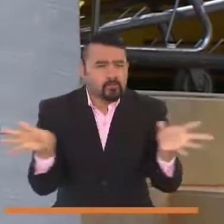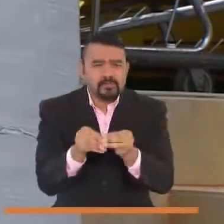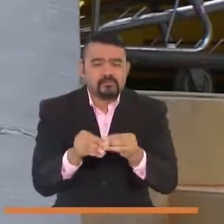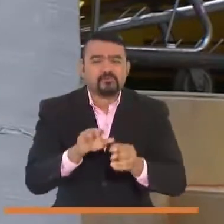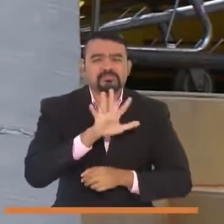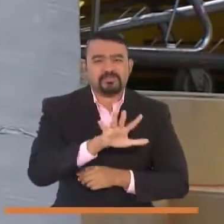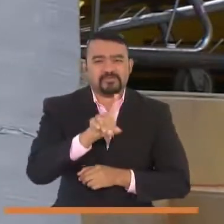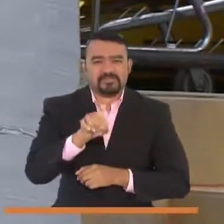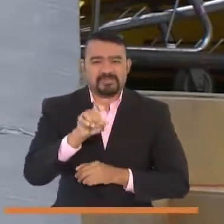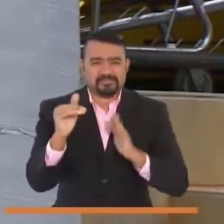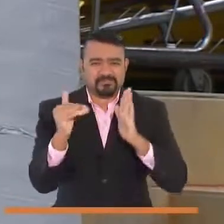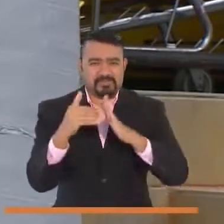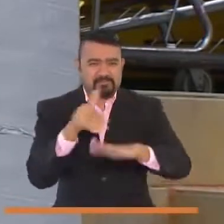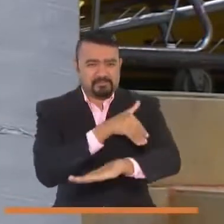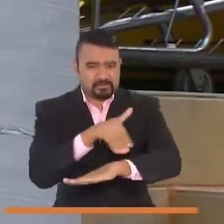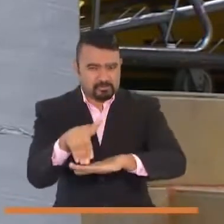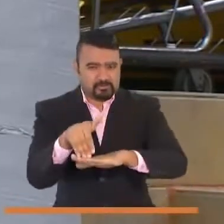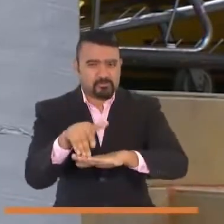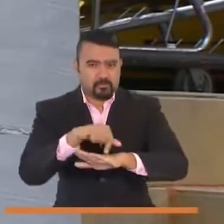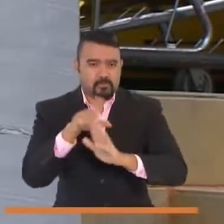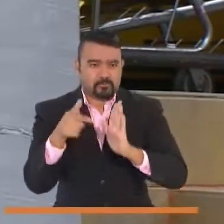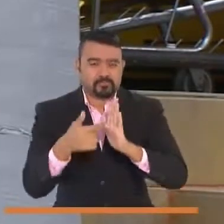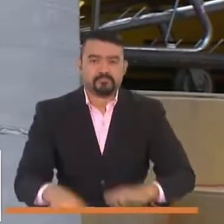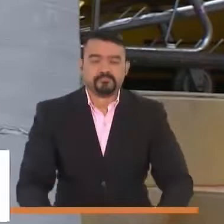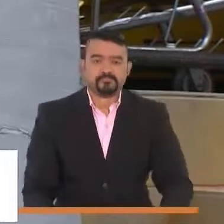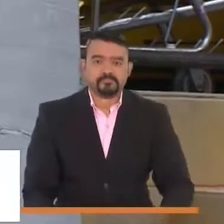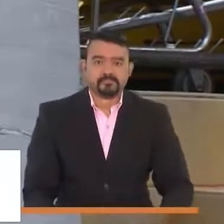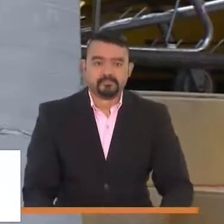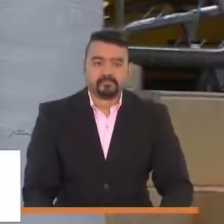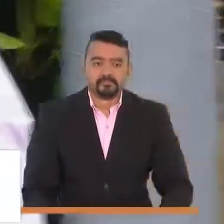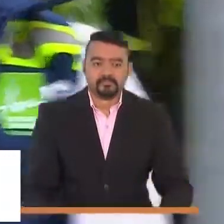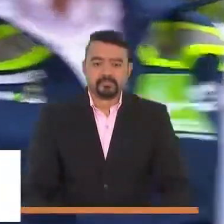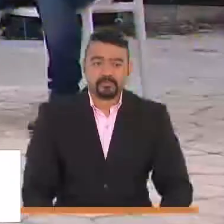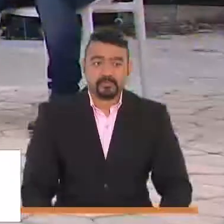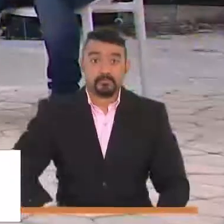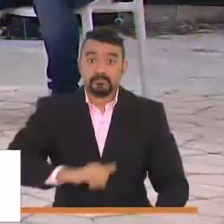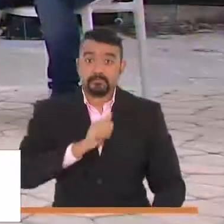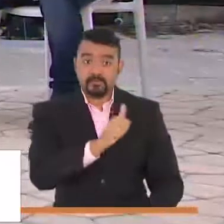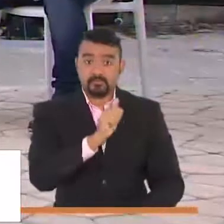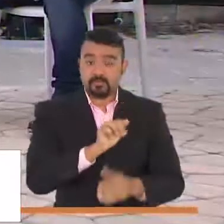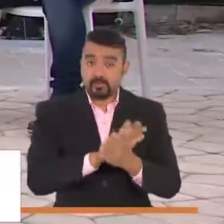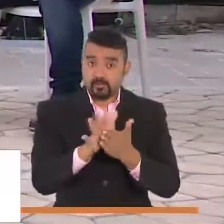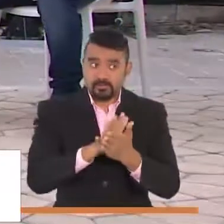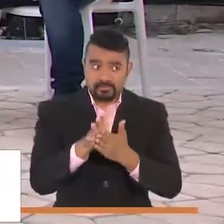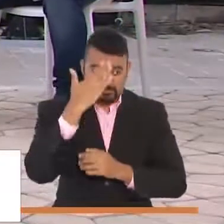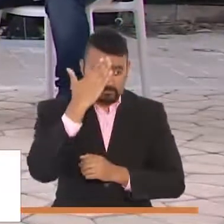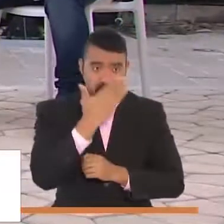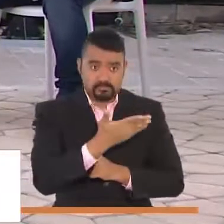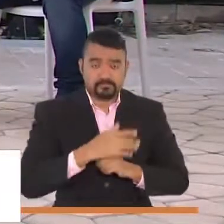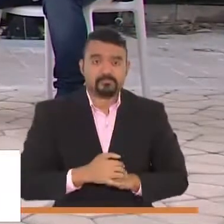de 56 mil millones de pesos. Como dice el director del área metropolitana del Valle de